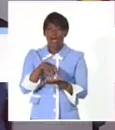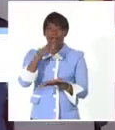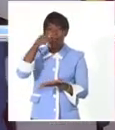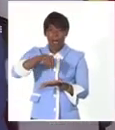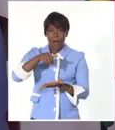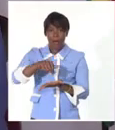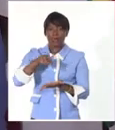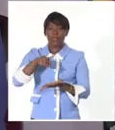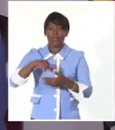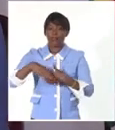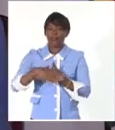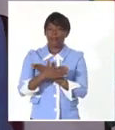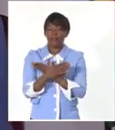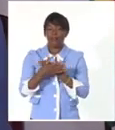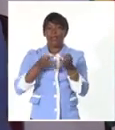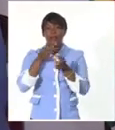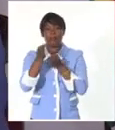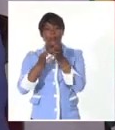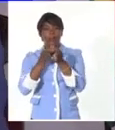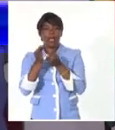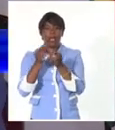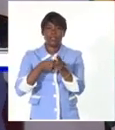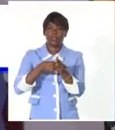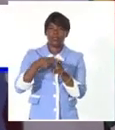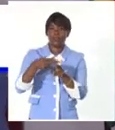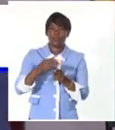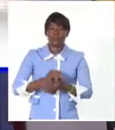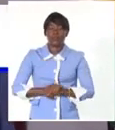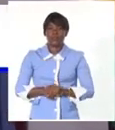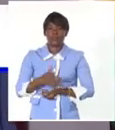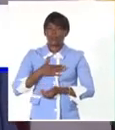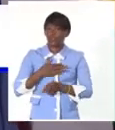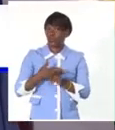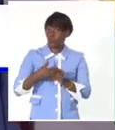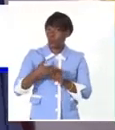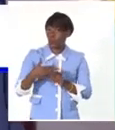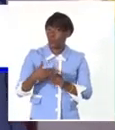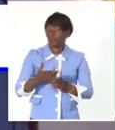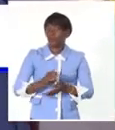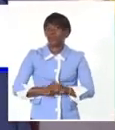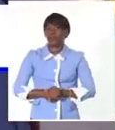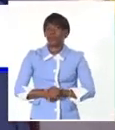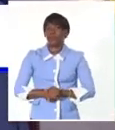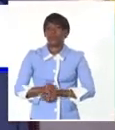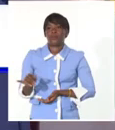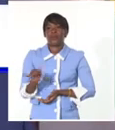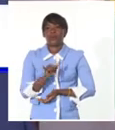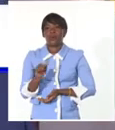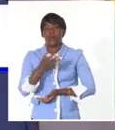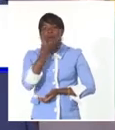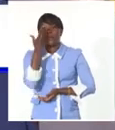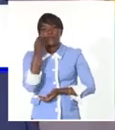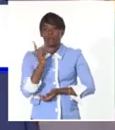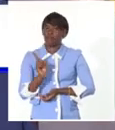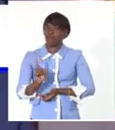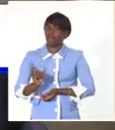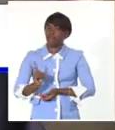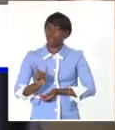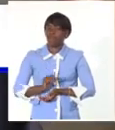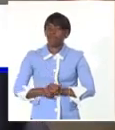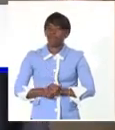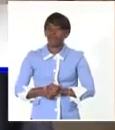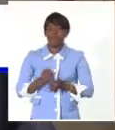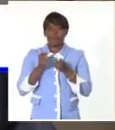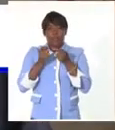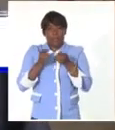denunciar. Esto es parte de nuestra historia. No podemos desestimarla. Es nuestro deber.